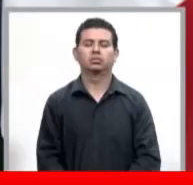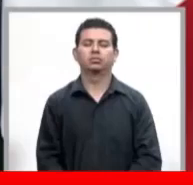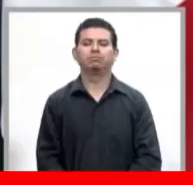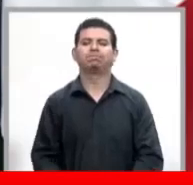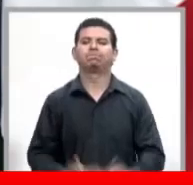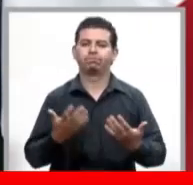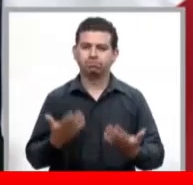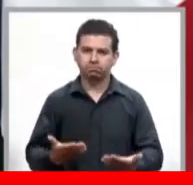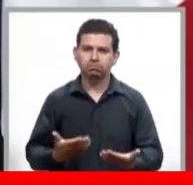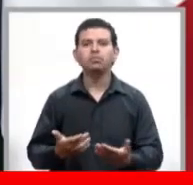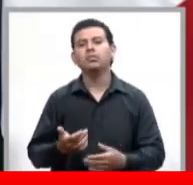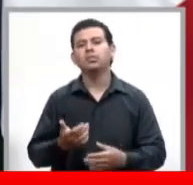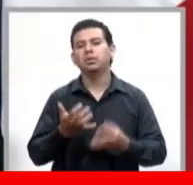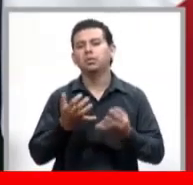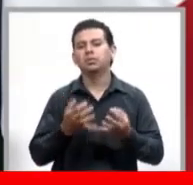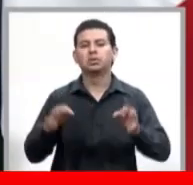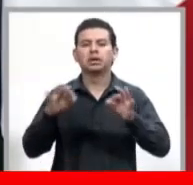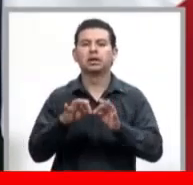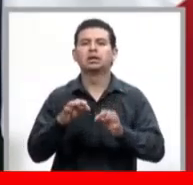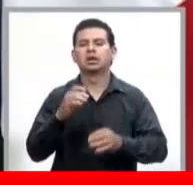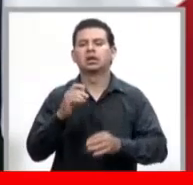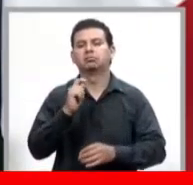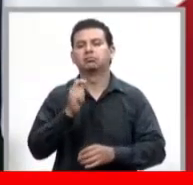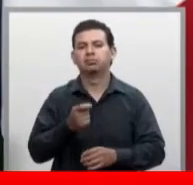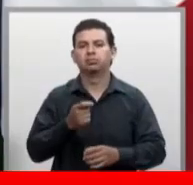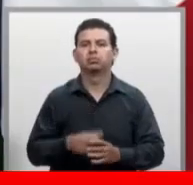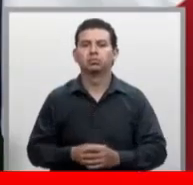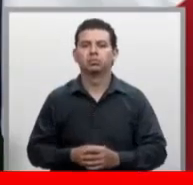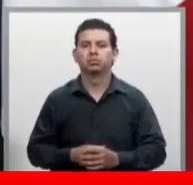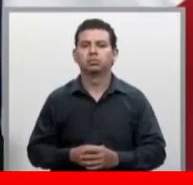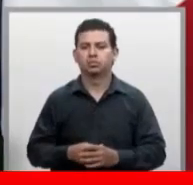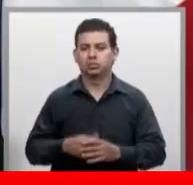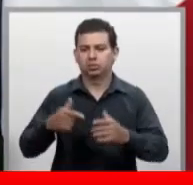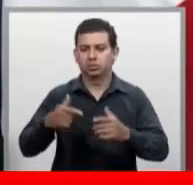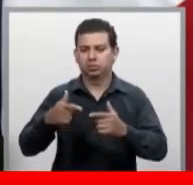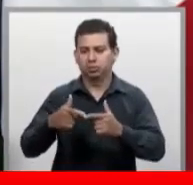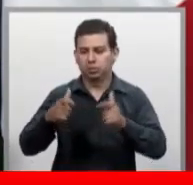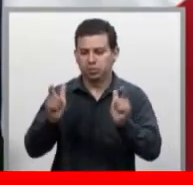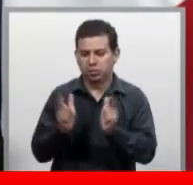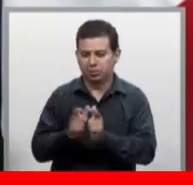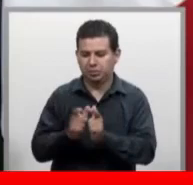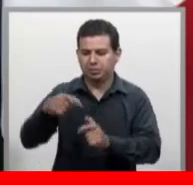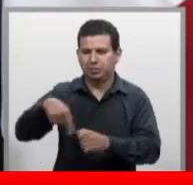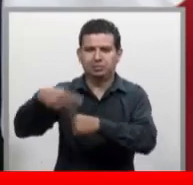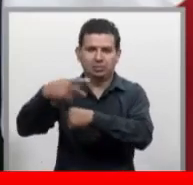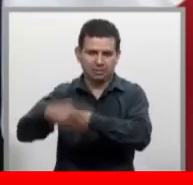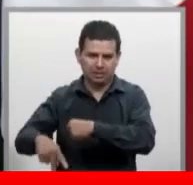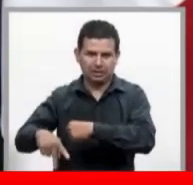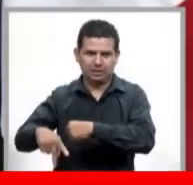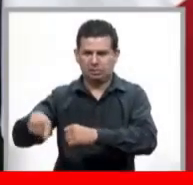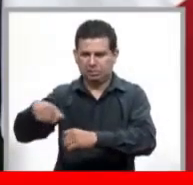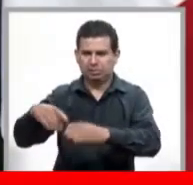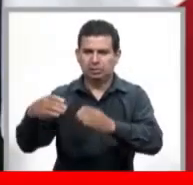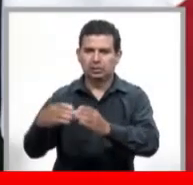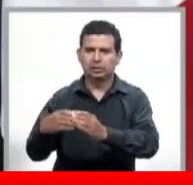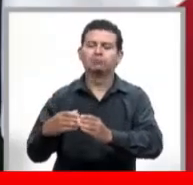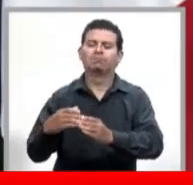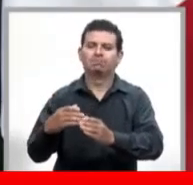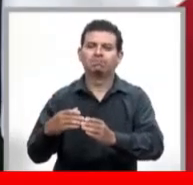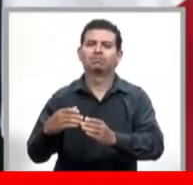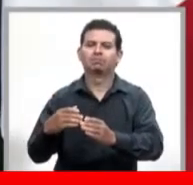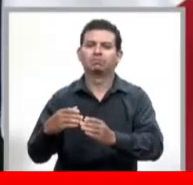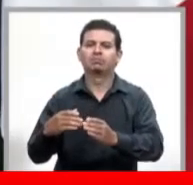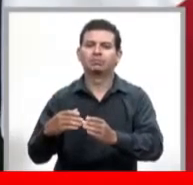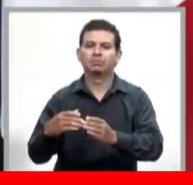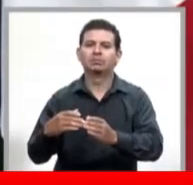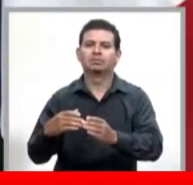Entonces, es muy importante que estos sectores de la sociedad incrementen